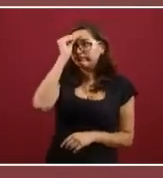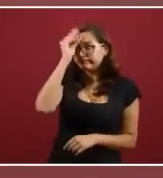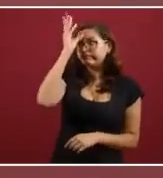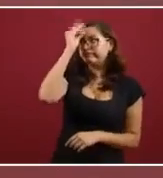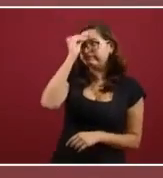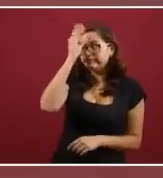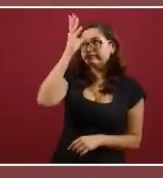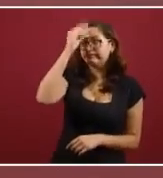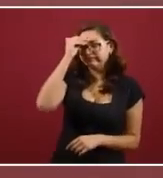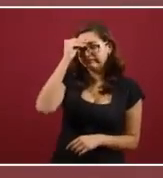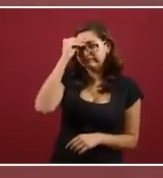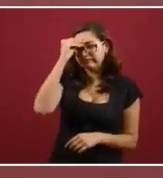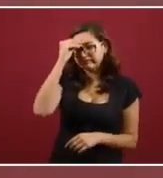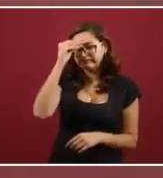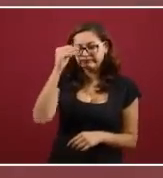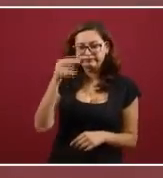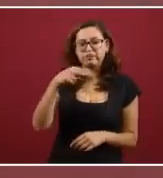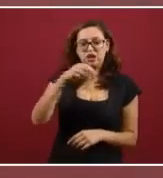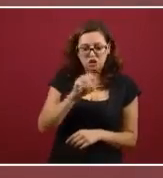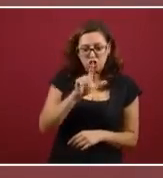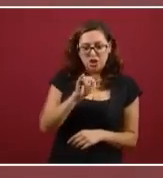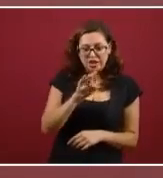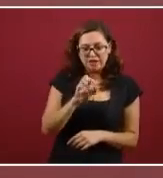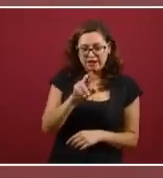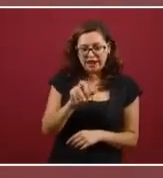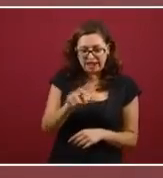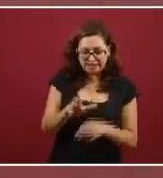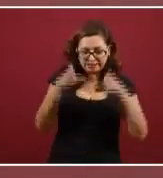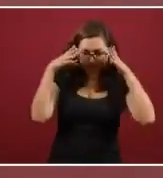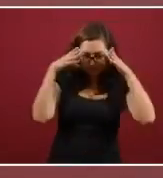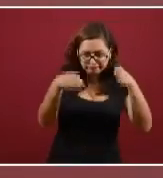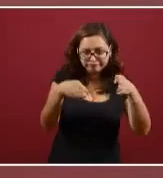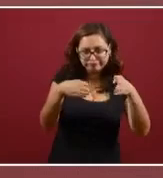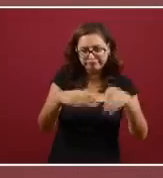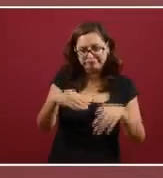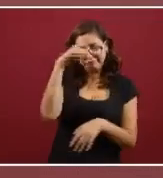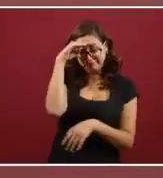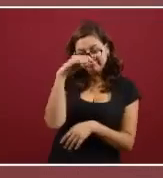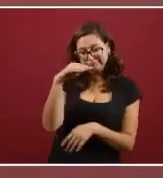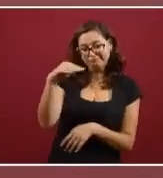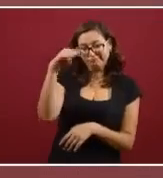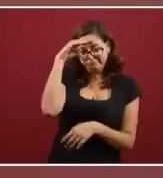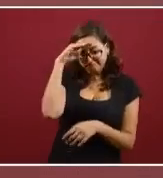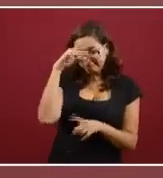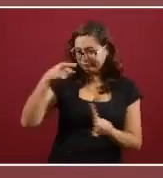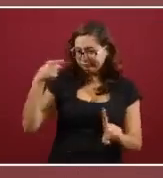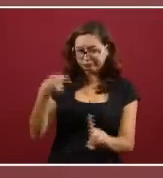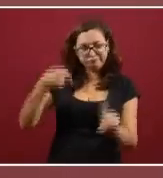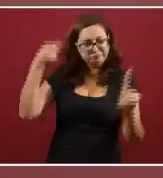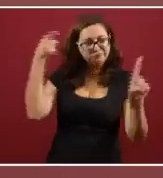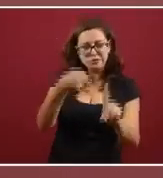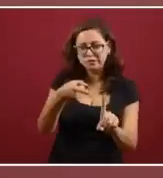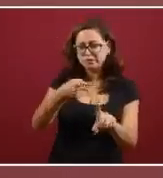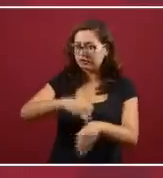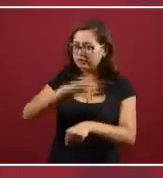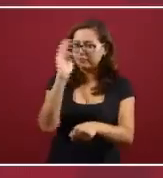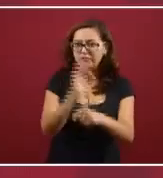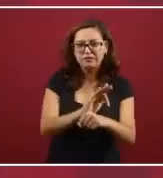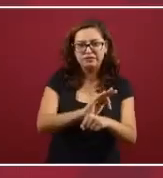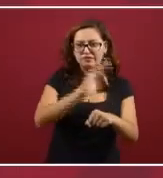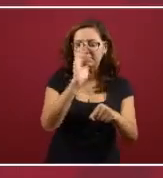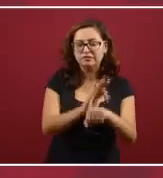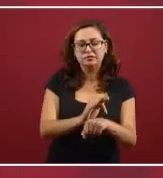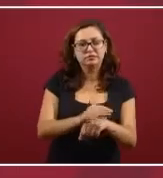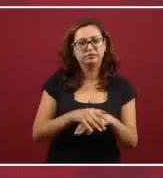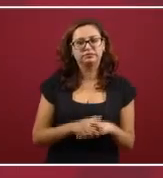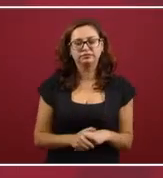defendían ese pensamiento, esa política económica. Hasta hace